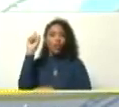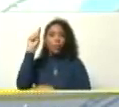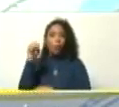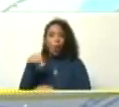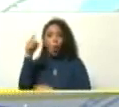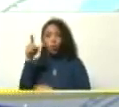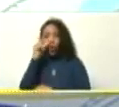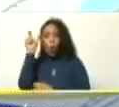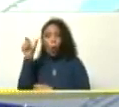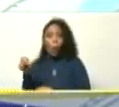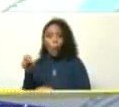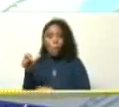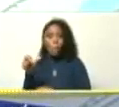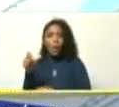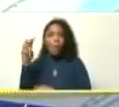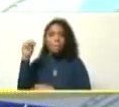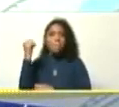Hoffman.